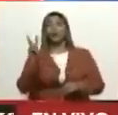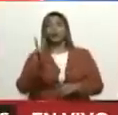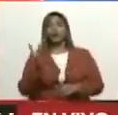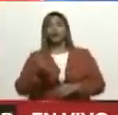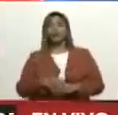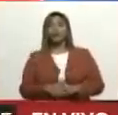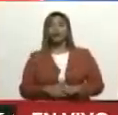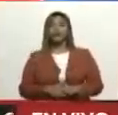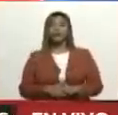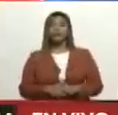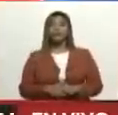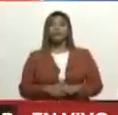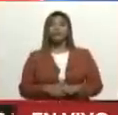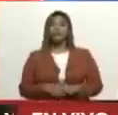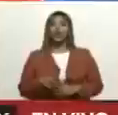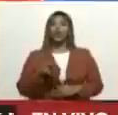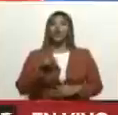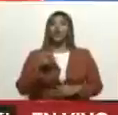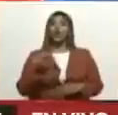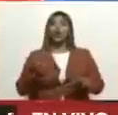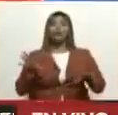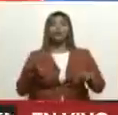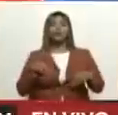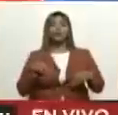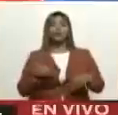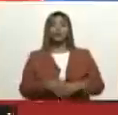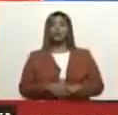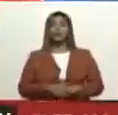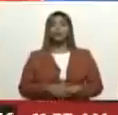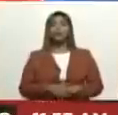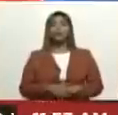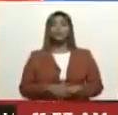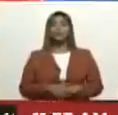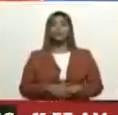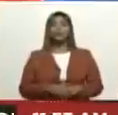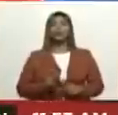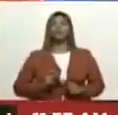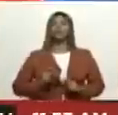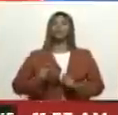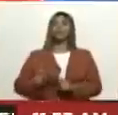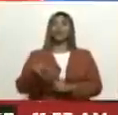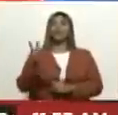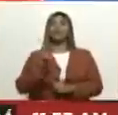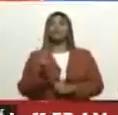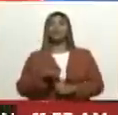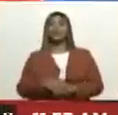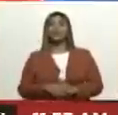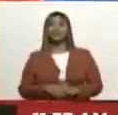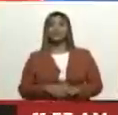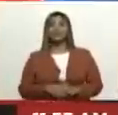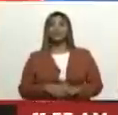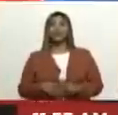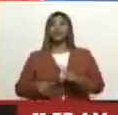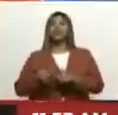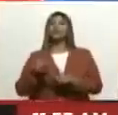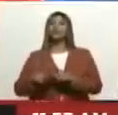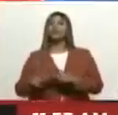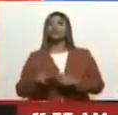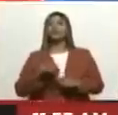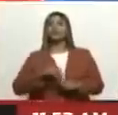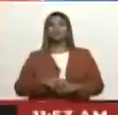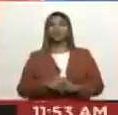venezolanas, no vamos a aceptar que se imponga en Venezuela ninguno de los